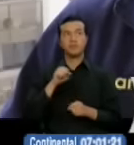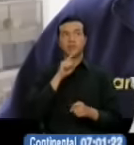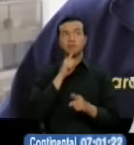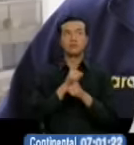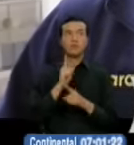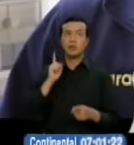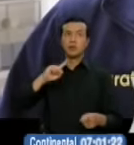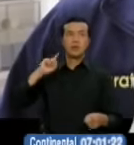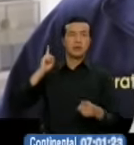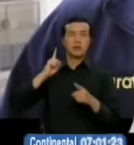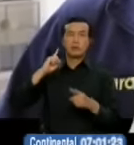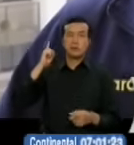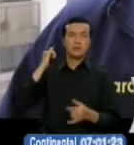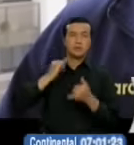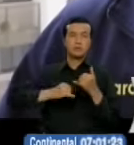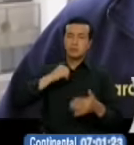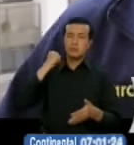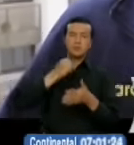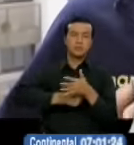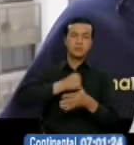final.